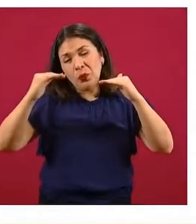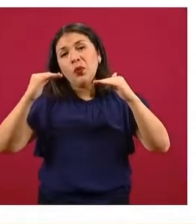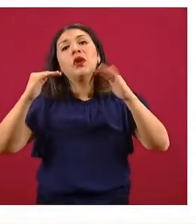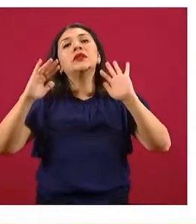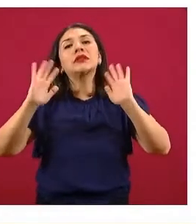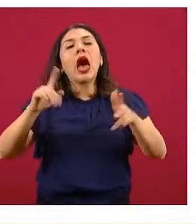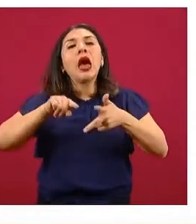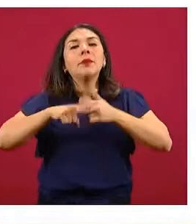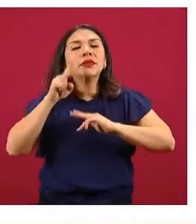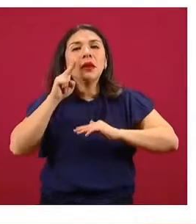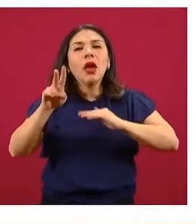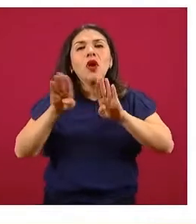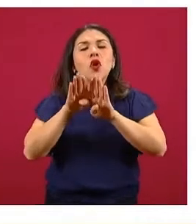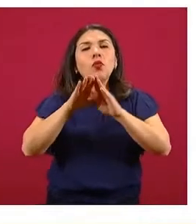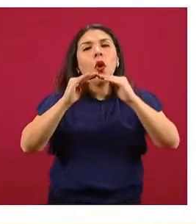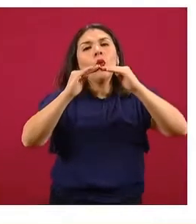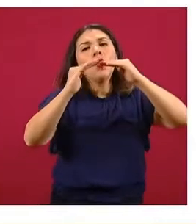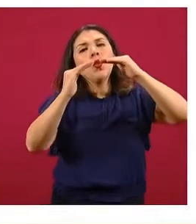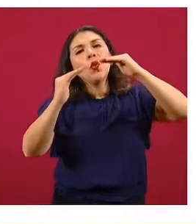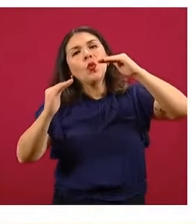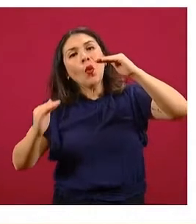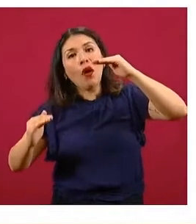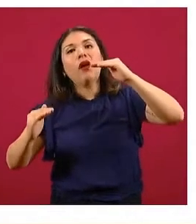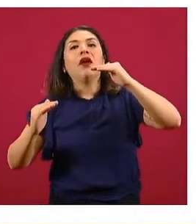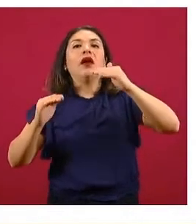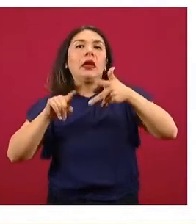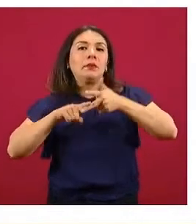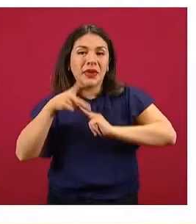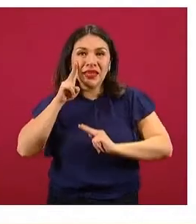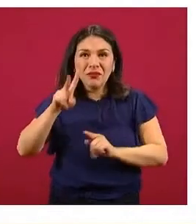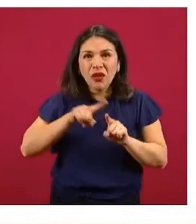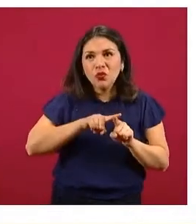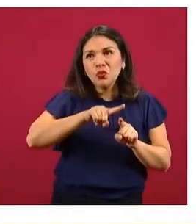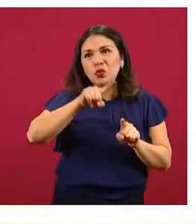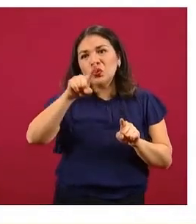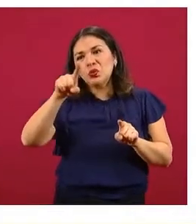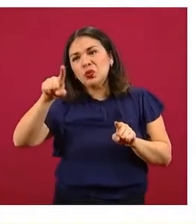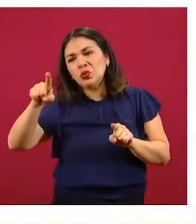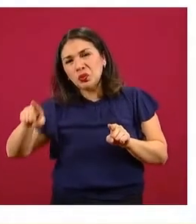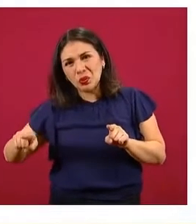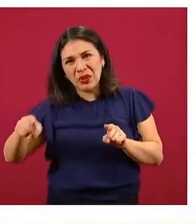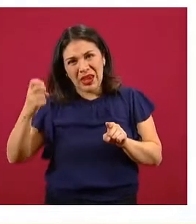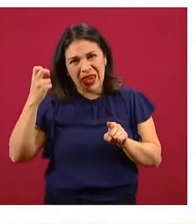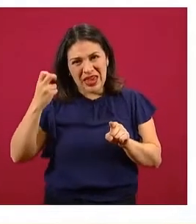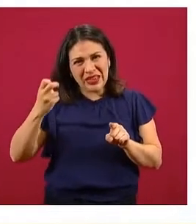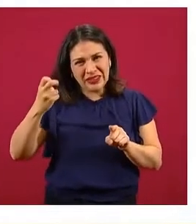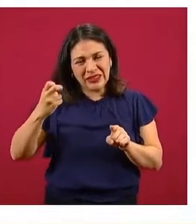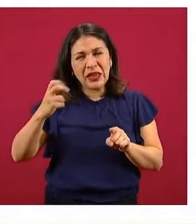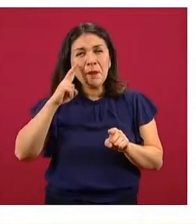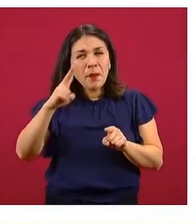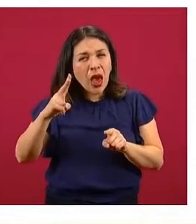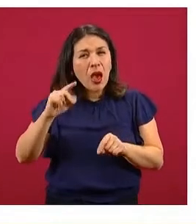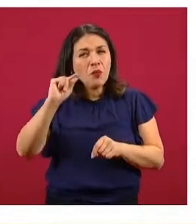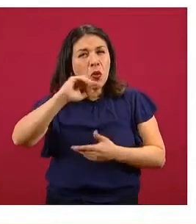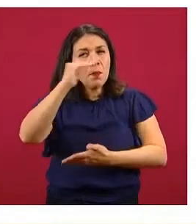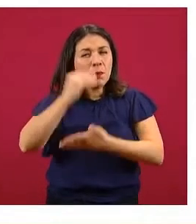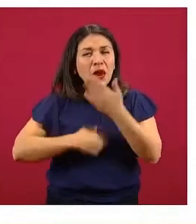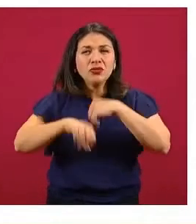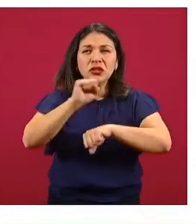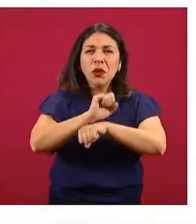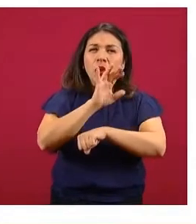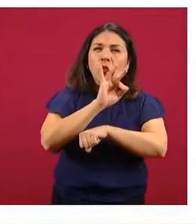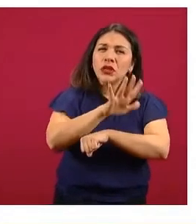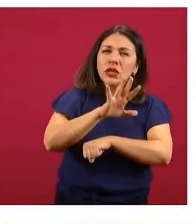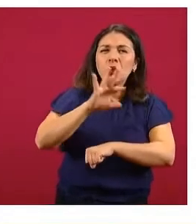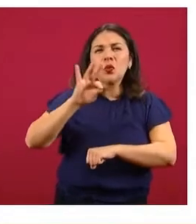ahora empieza a presentar más bien una tendencia descendente, en donde inclusive la disminución entre la semana